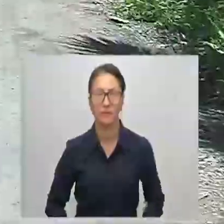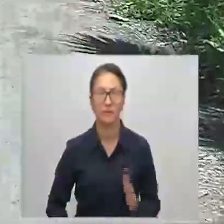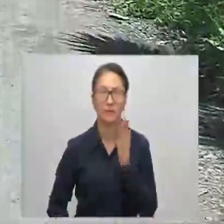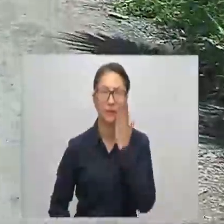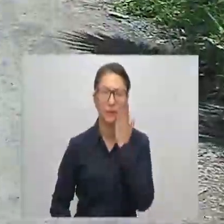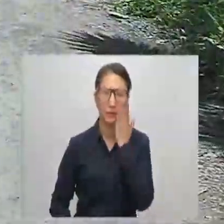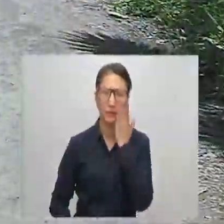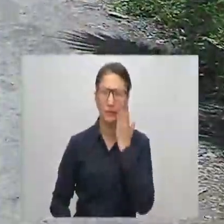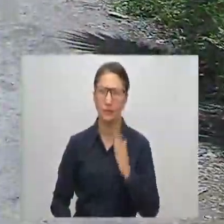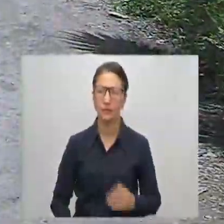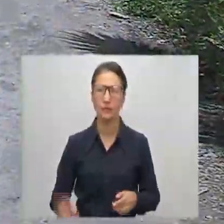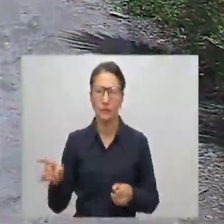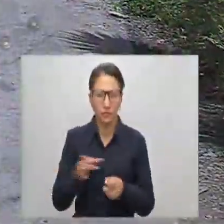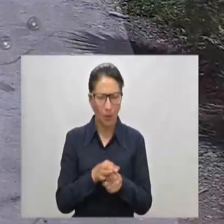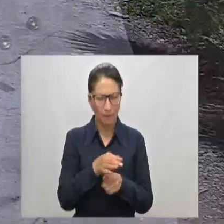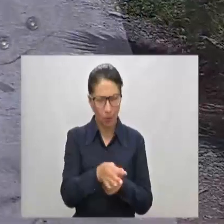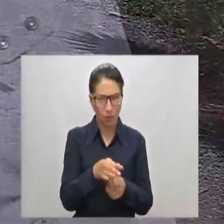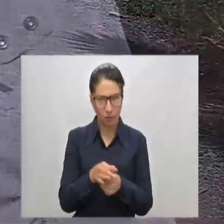Por los